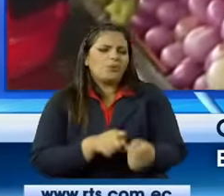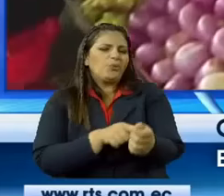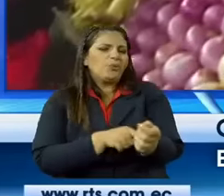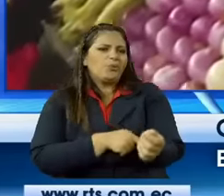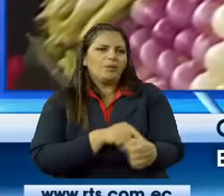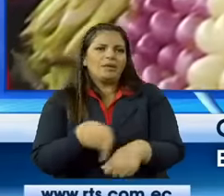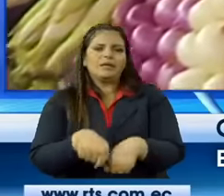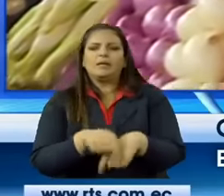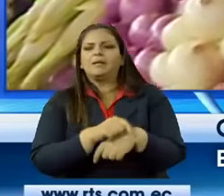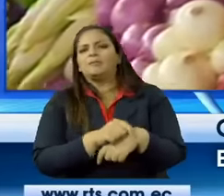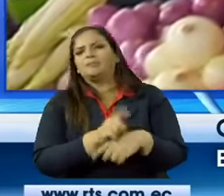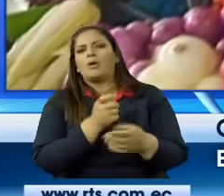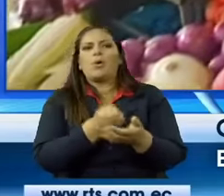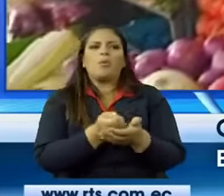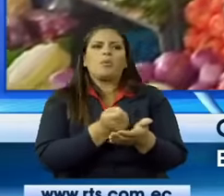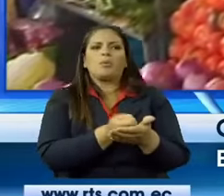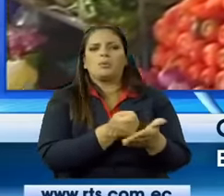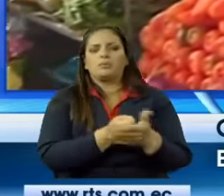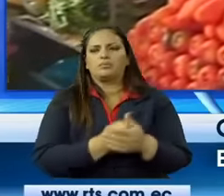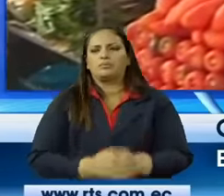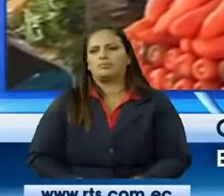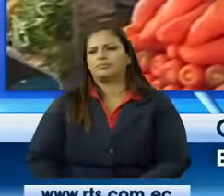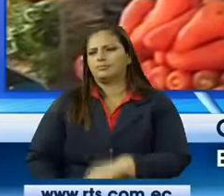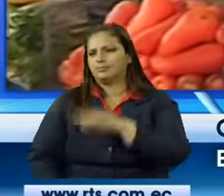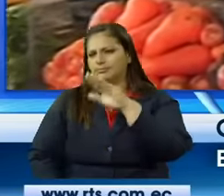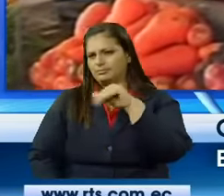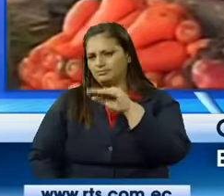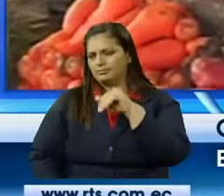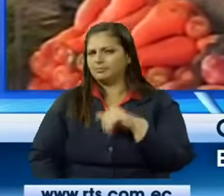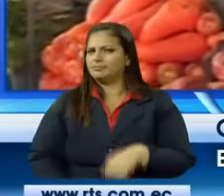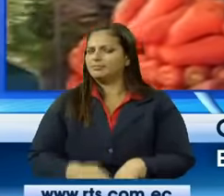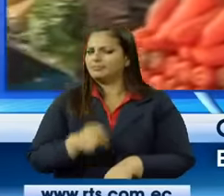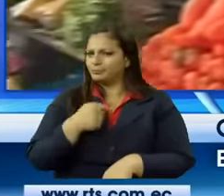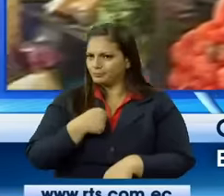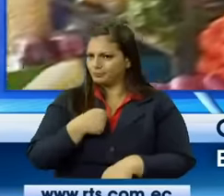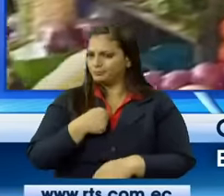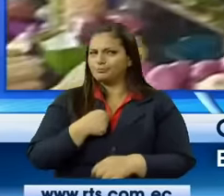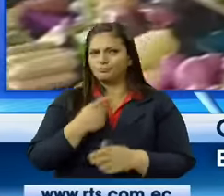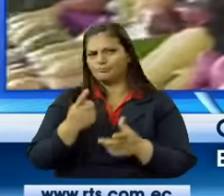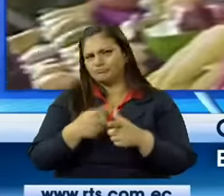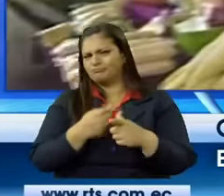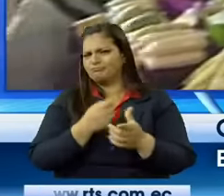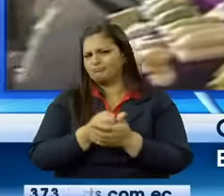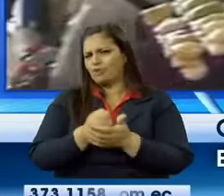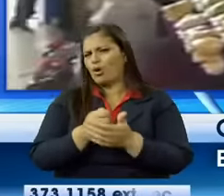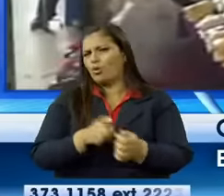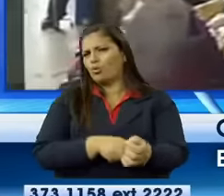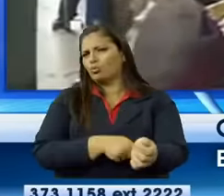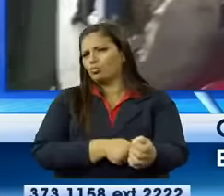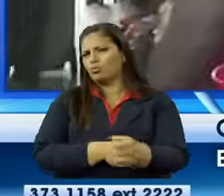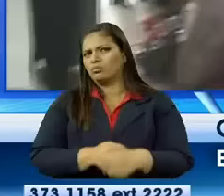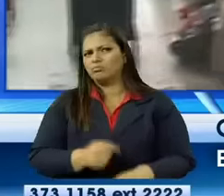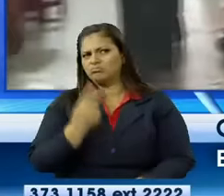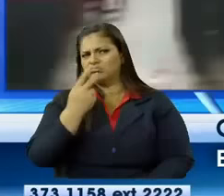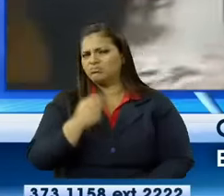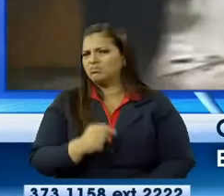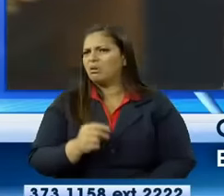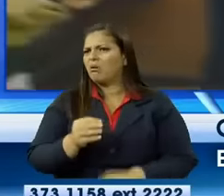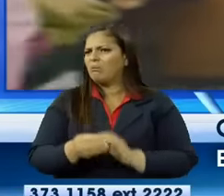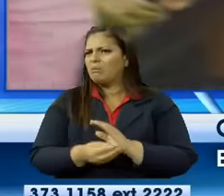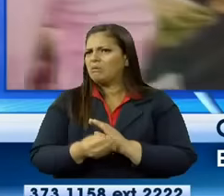Creo que ya nos acostumbramos a... Oiga, yo que también compro aquí como usted cada semana, yo sí veo que de 5 en 5 centavos suben las cosas.